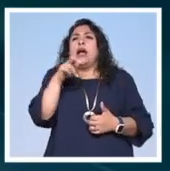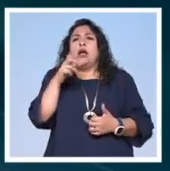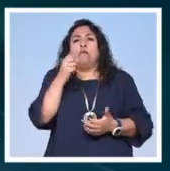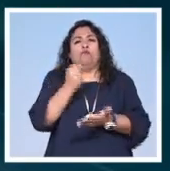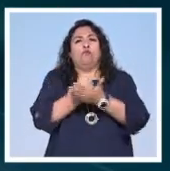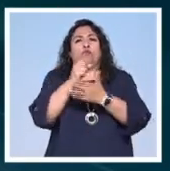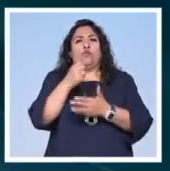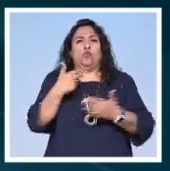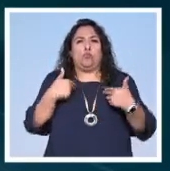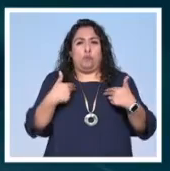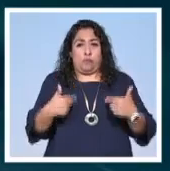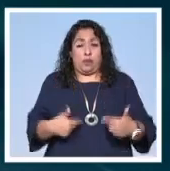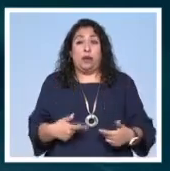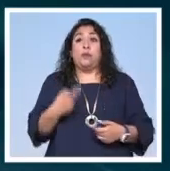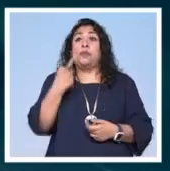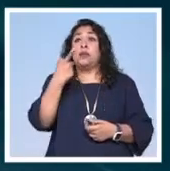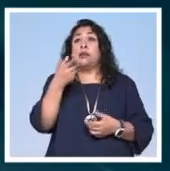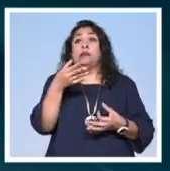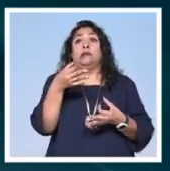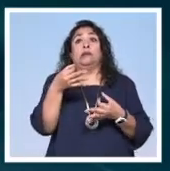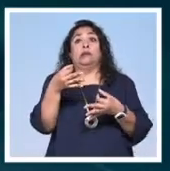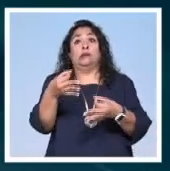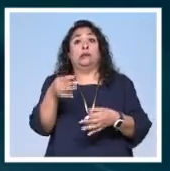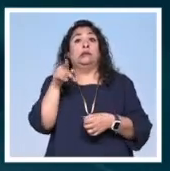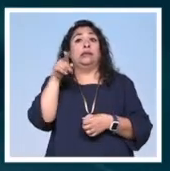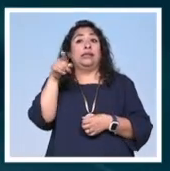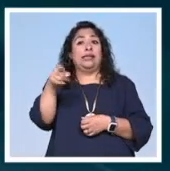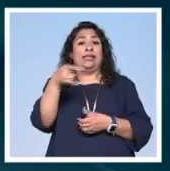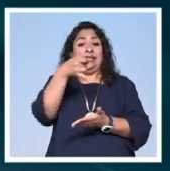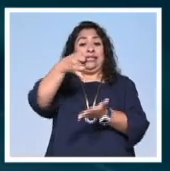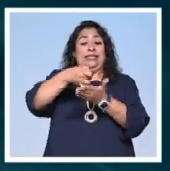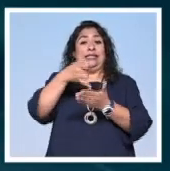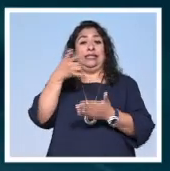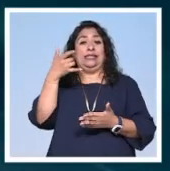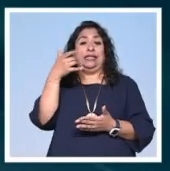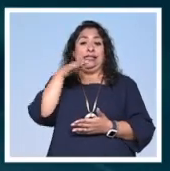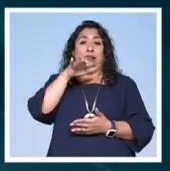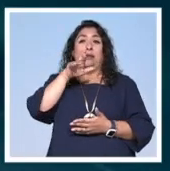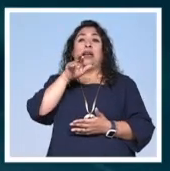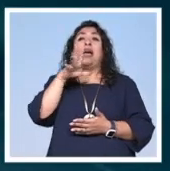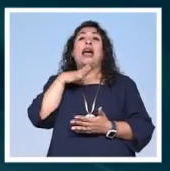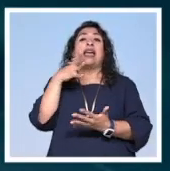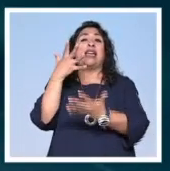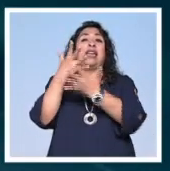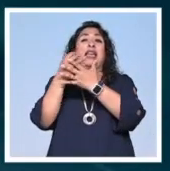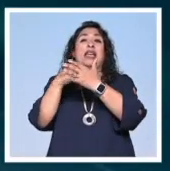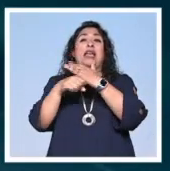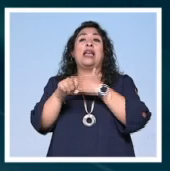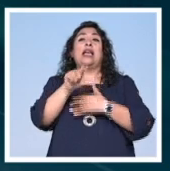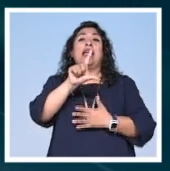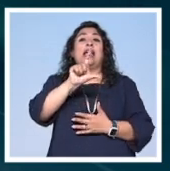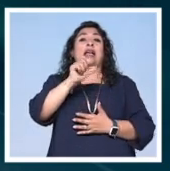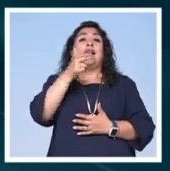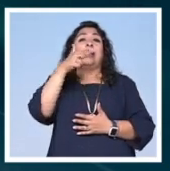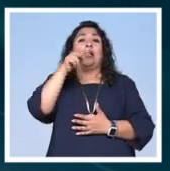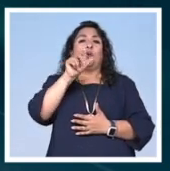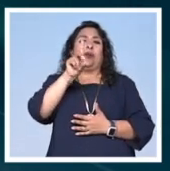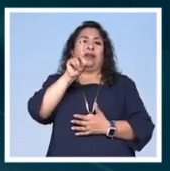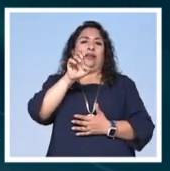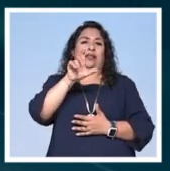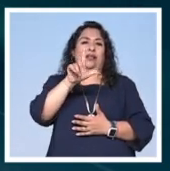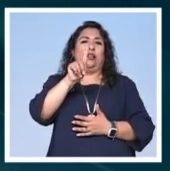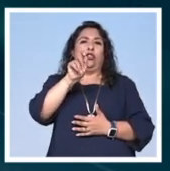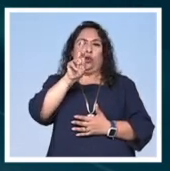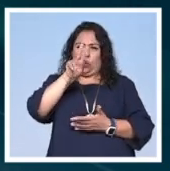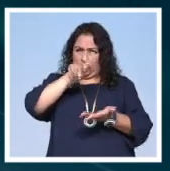humanidad es uno de los atractivos que tenemos allá en las Islas Marías este penal de máxima seguridad llamado Laguna del toro y te